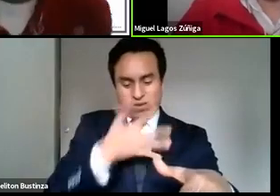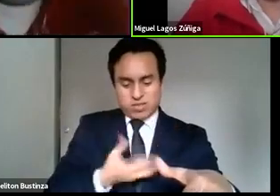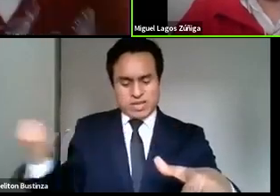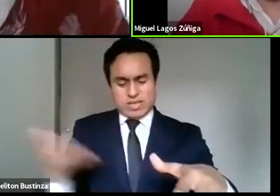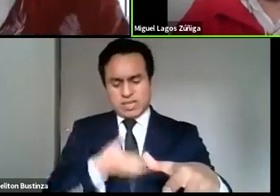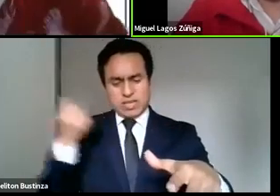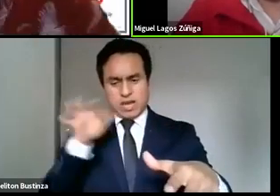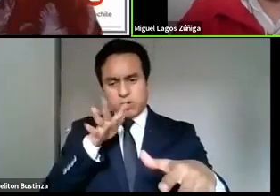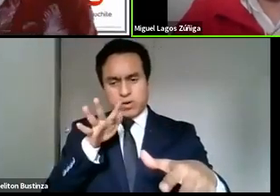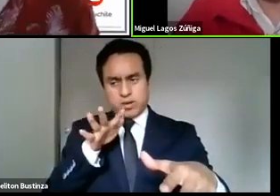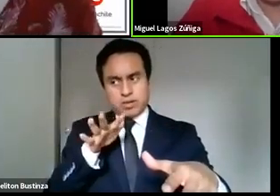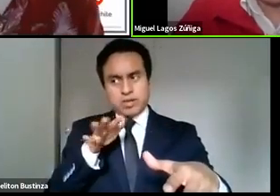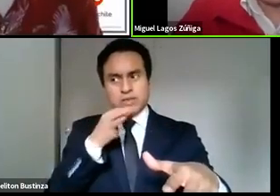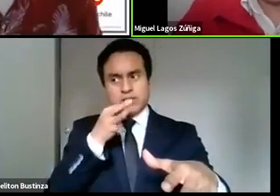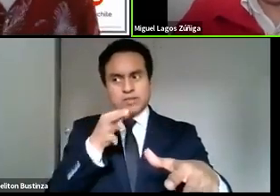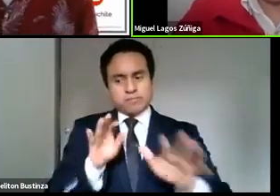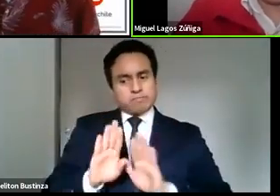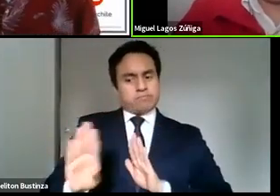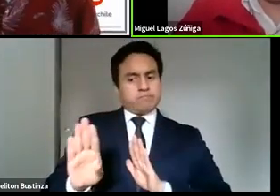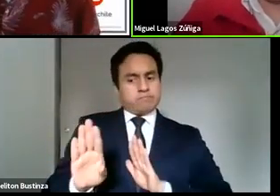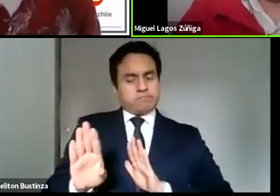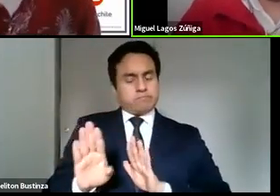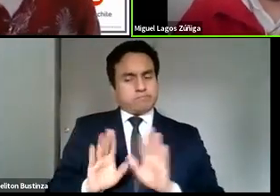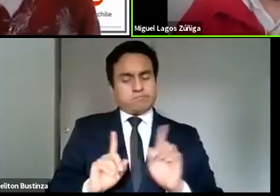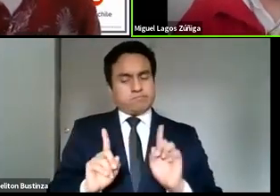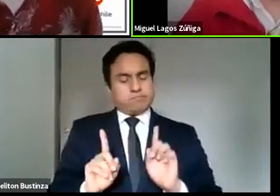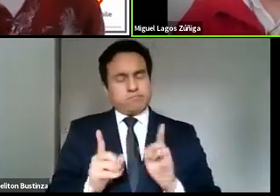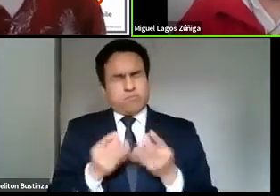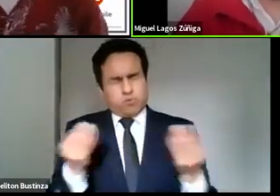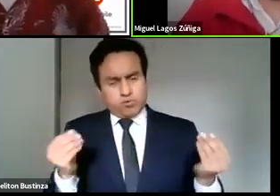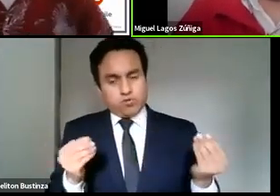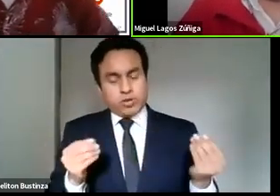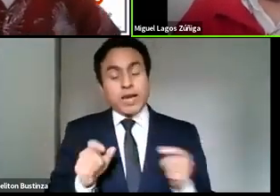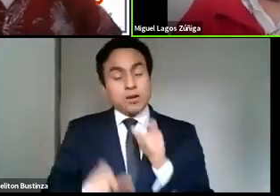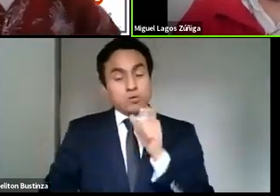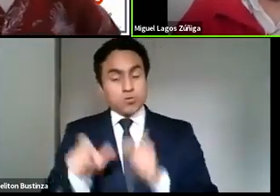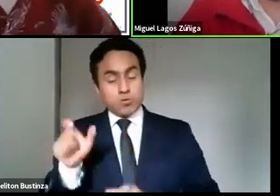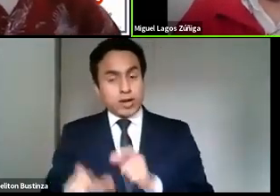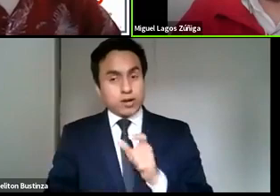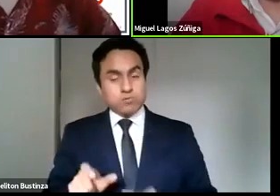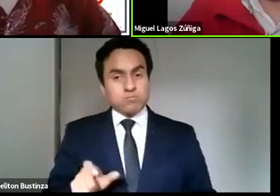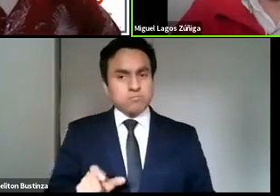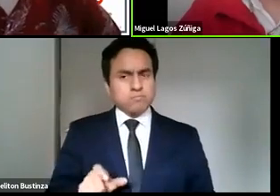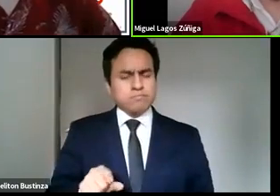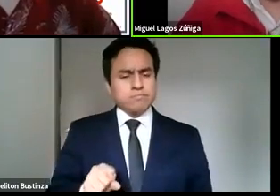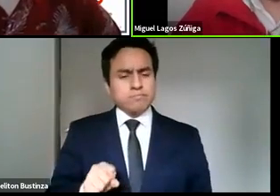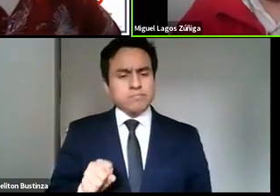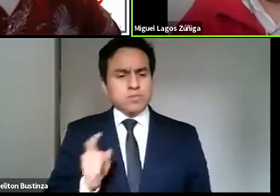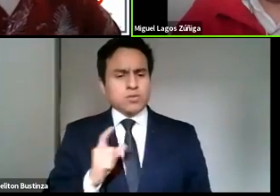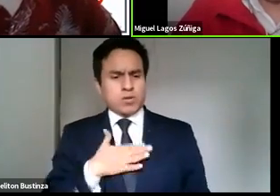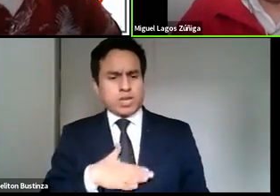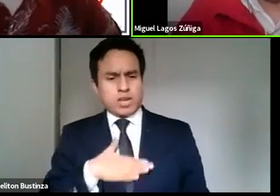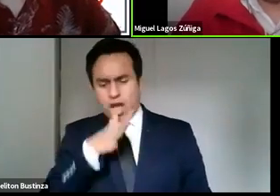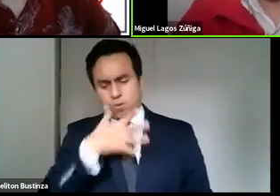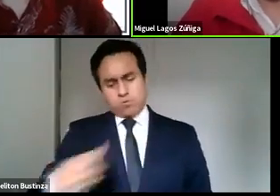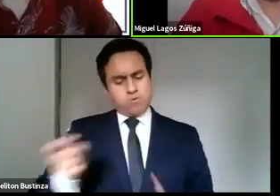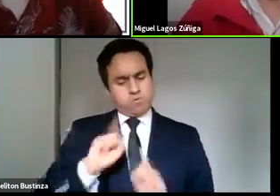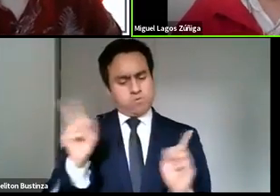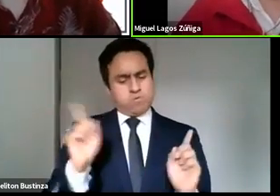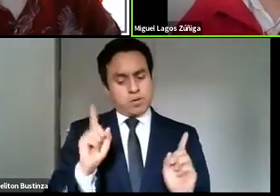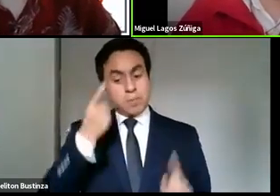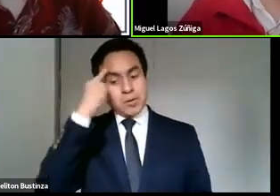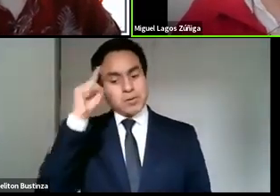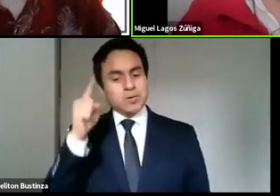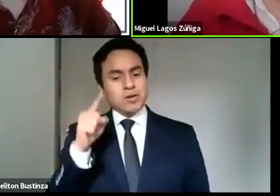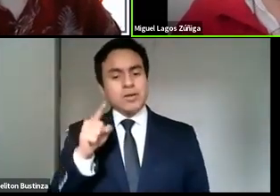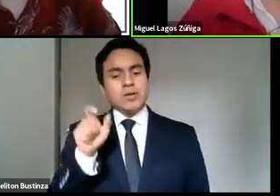ciertamente aparece como mucha reticencia, ¿ya? Ahí los usuarios como que no quieren que le saquen agua. Pero si usted le